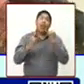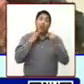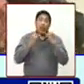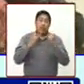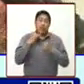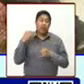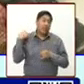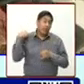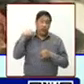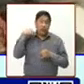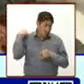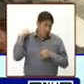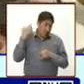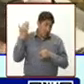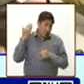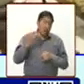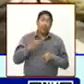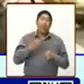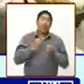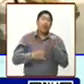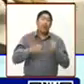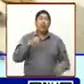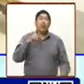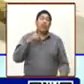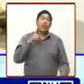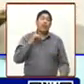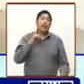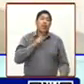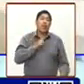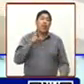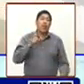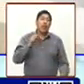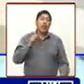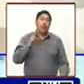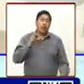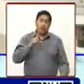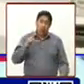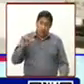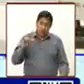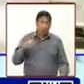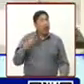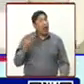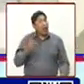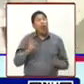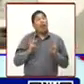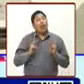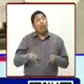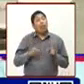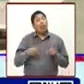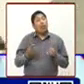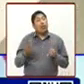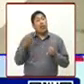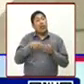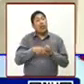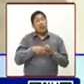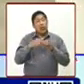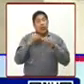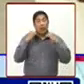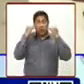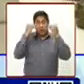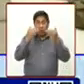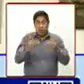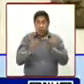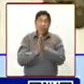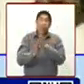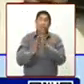del suboficial yauli y en la terminal podemos observar que hay movimiento hay clientes que quieren subir a los minibuses y